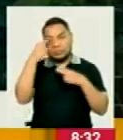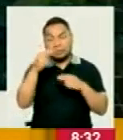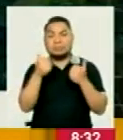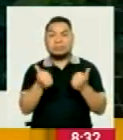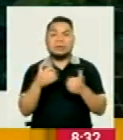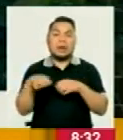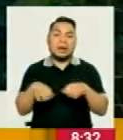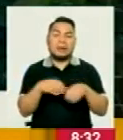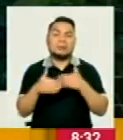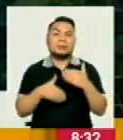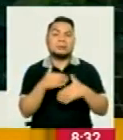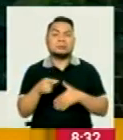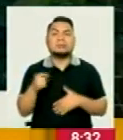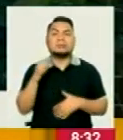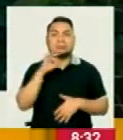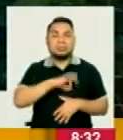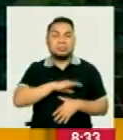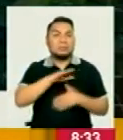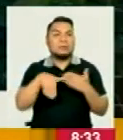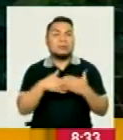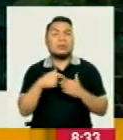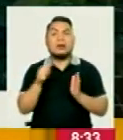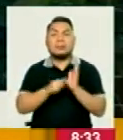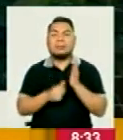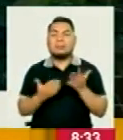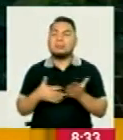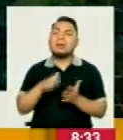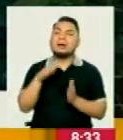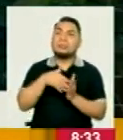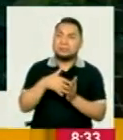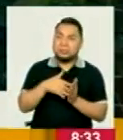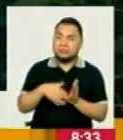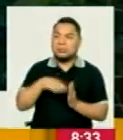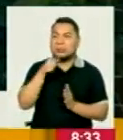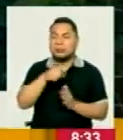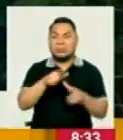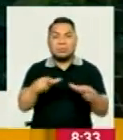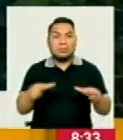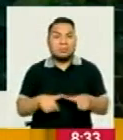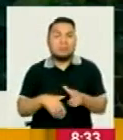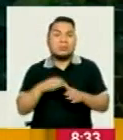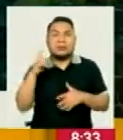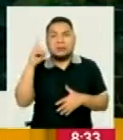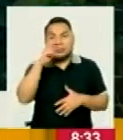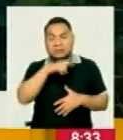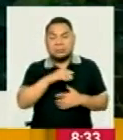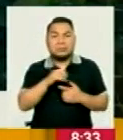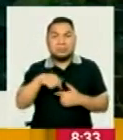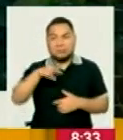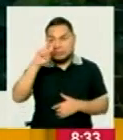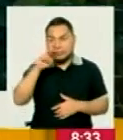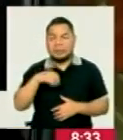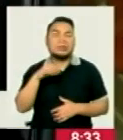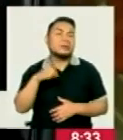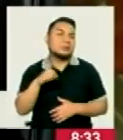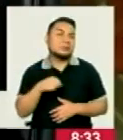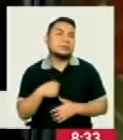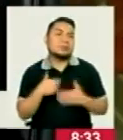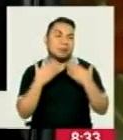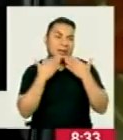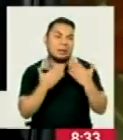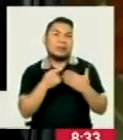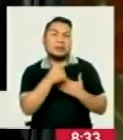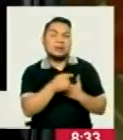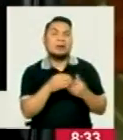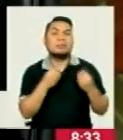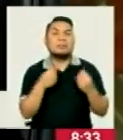se viene haciendo en favor de nuestros hermanos, los más vulnerables sobre todo, ¿no?, en las regiones más difíciles de nuestro país. Sí, yo quiero agradecerte